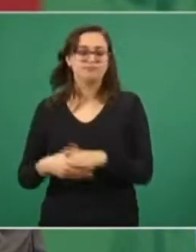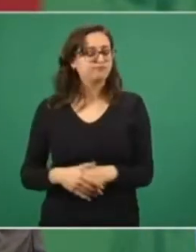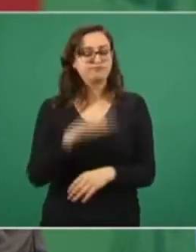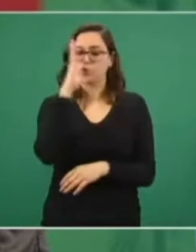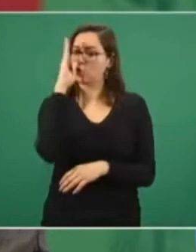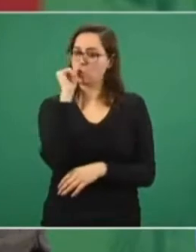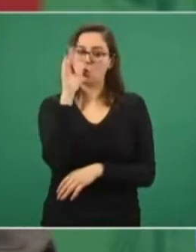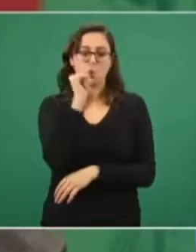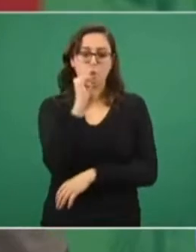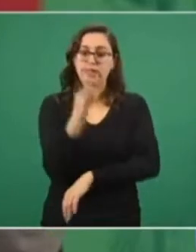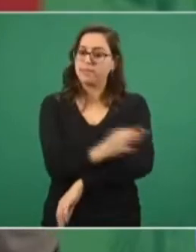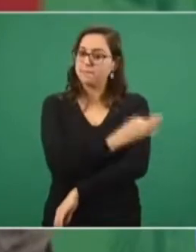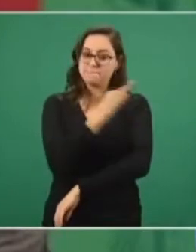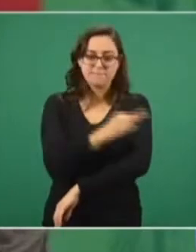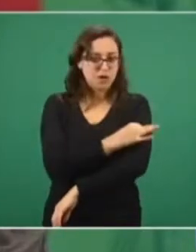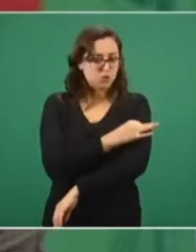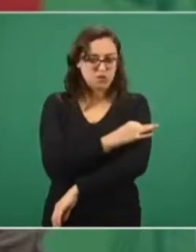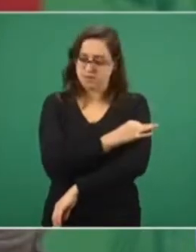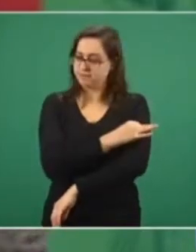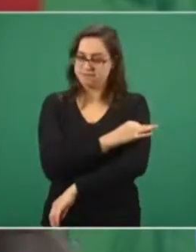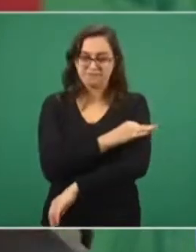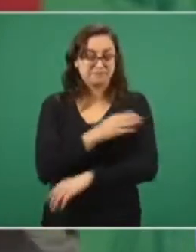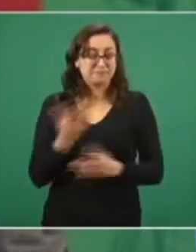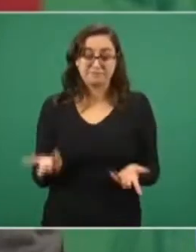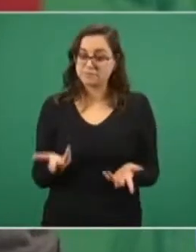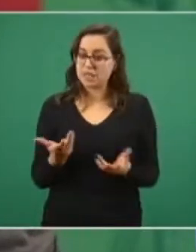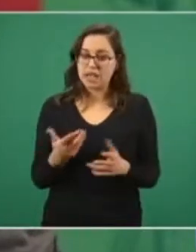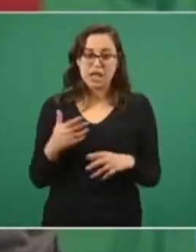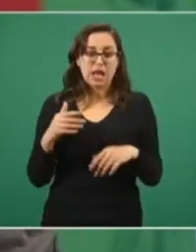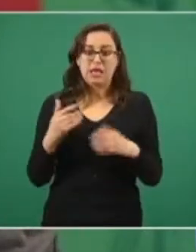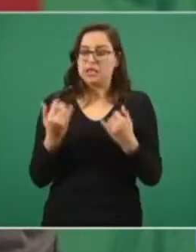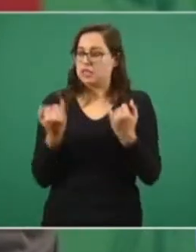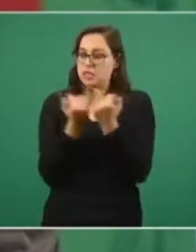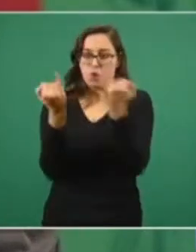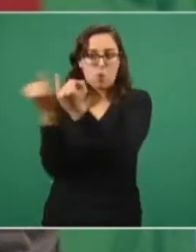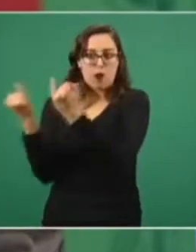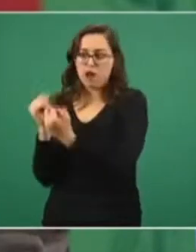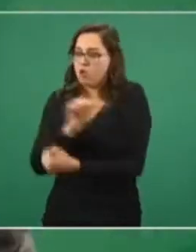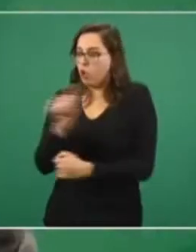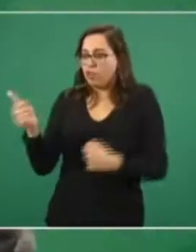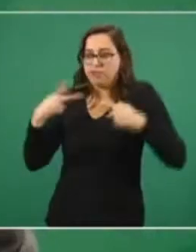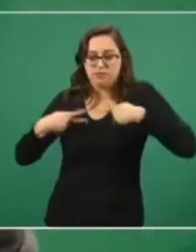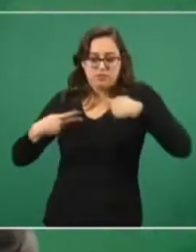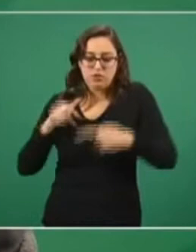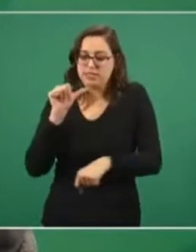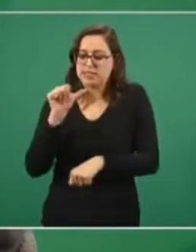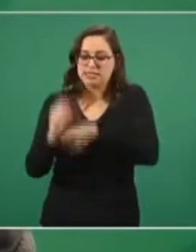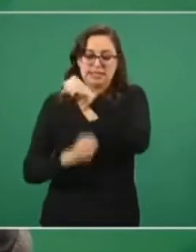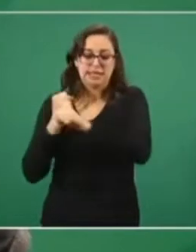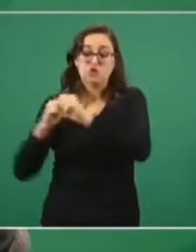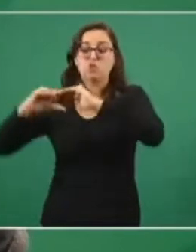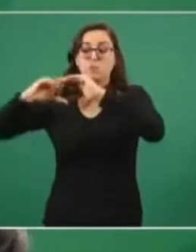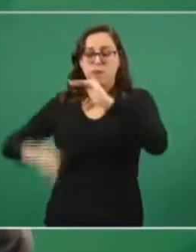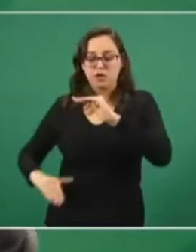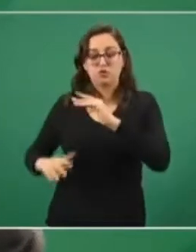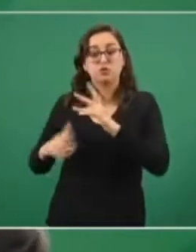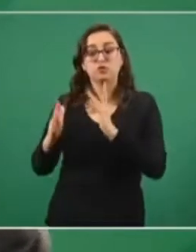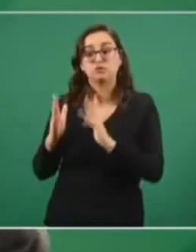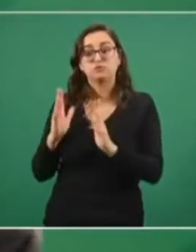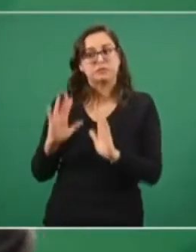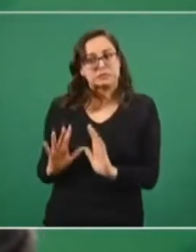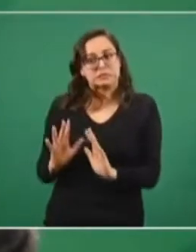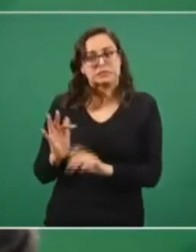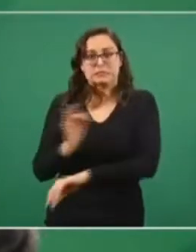la vacuna hasta que, igual que en el resto de personas menores de 16 años, existe evidencia